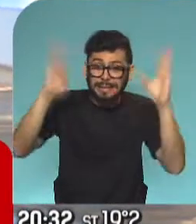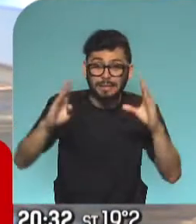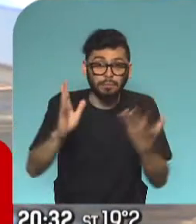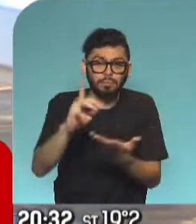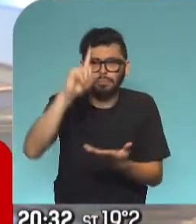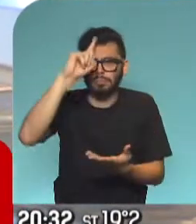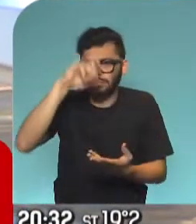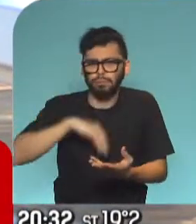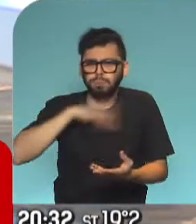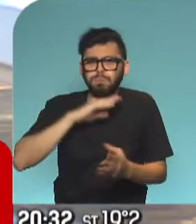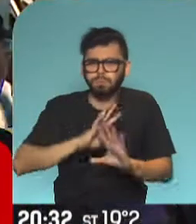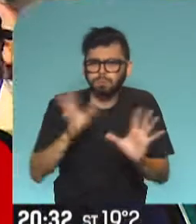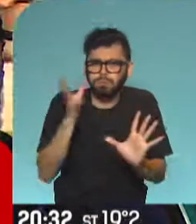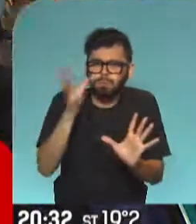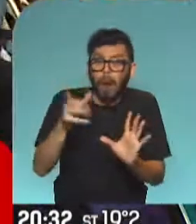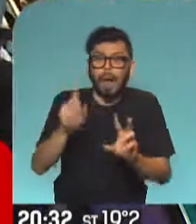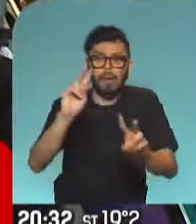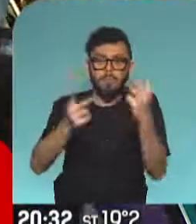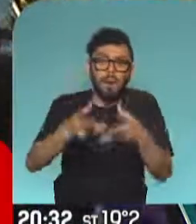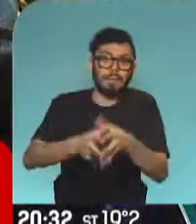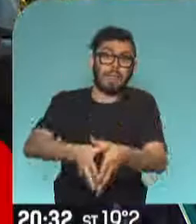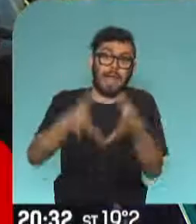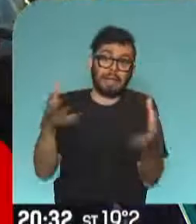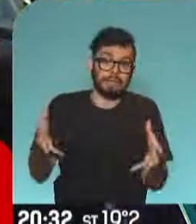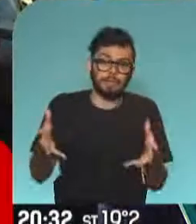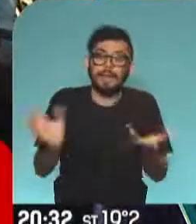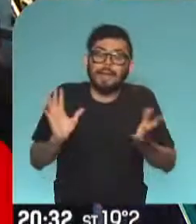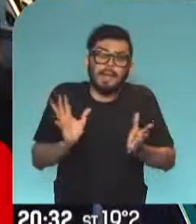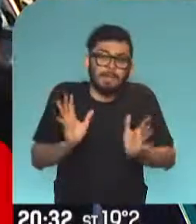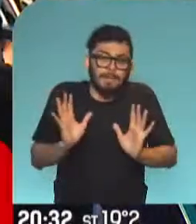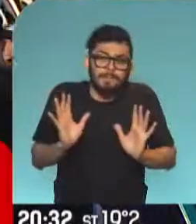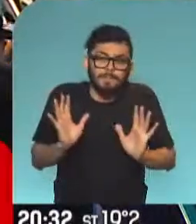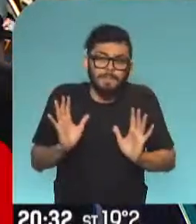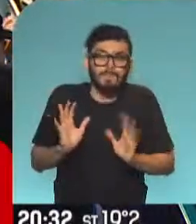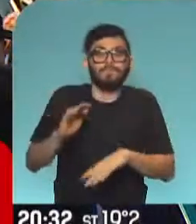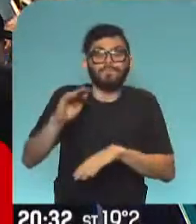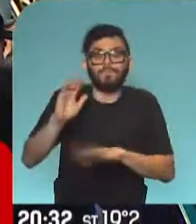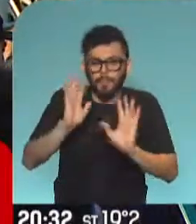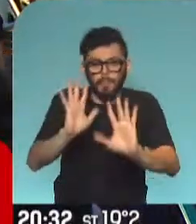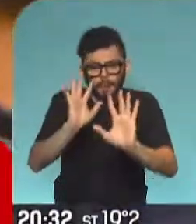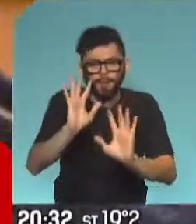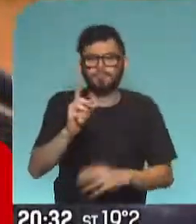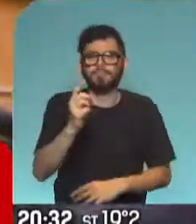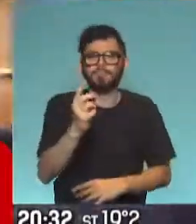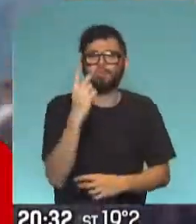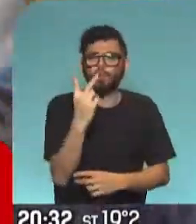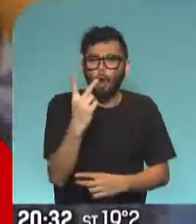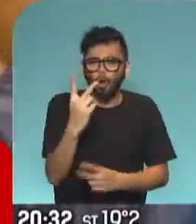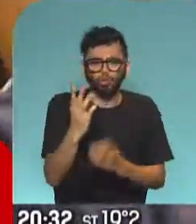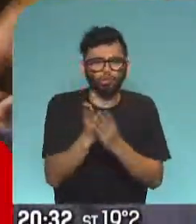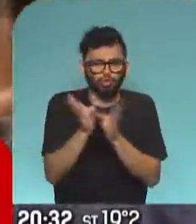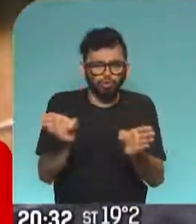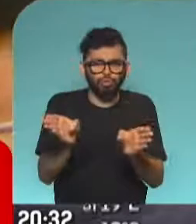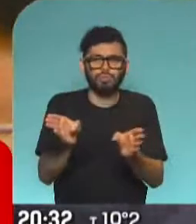provocaría que los números de infectados de muertos sea muchísimo mayor entonces la responsabilidad ha caído 12 ética si queremos